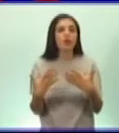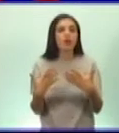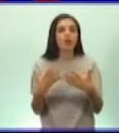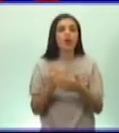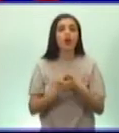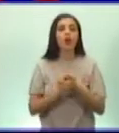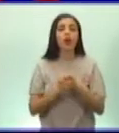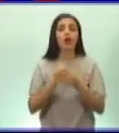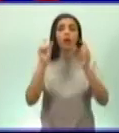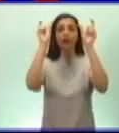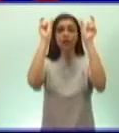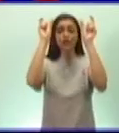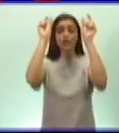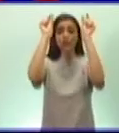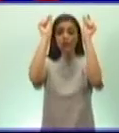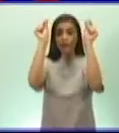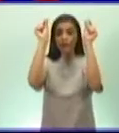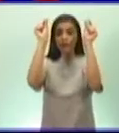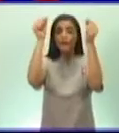desde los riñones